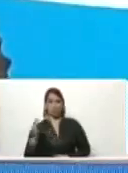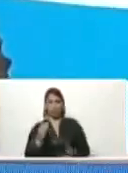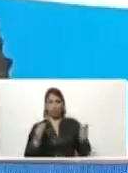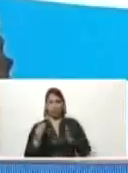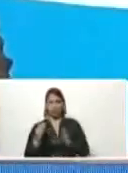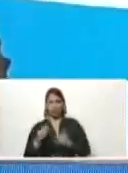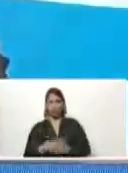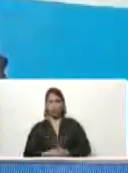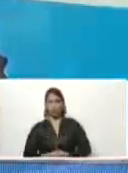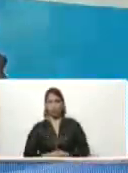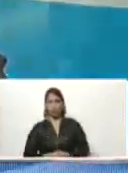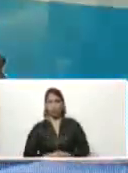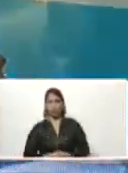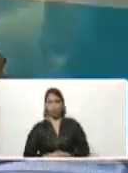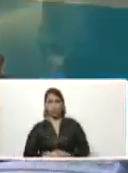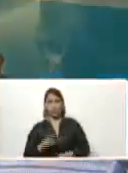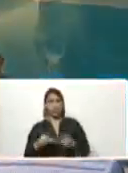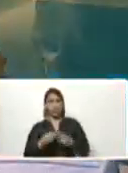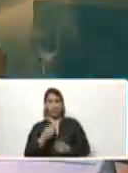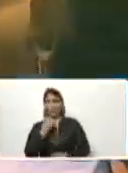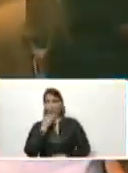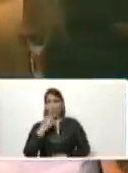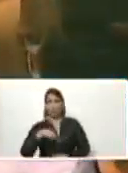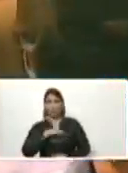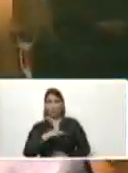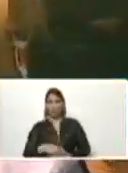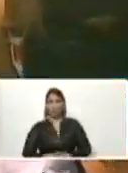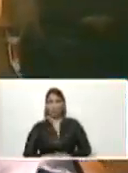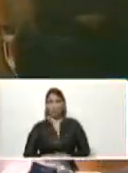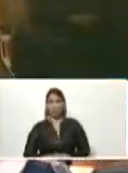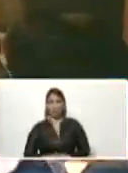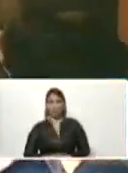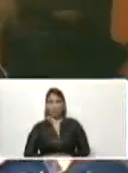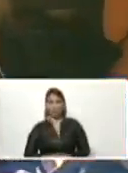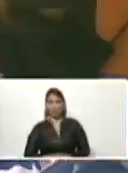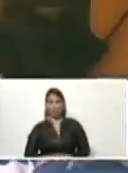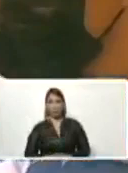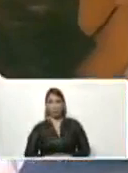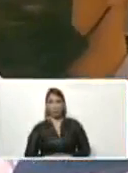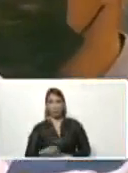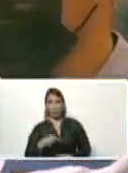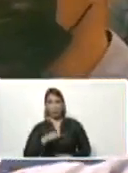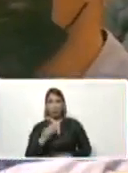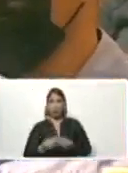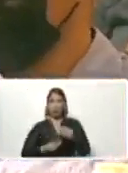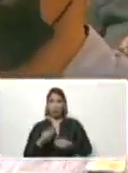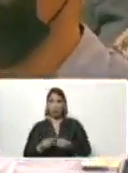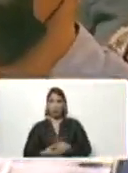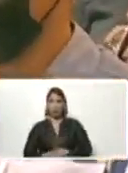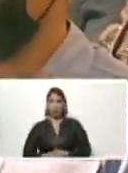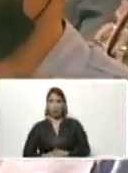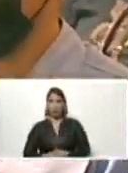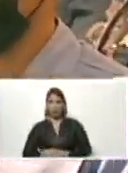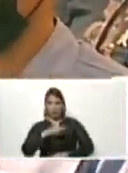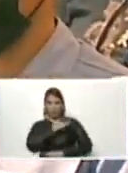muchachas. Que nadie se equivoque con nosotros. Estamos hechos del